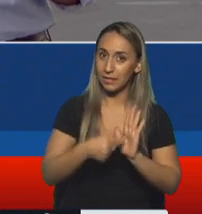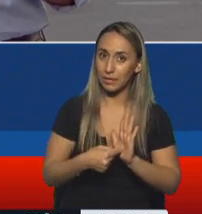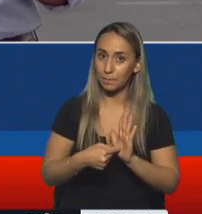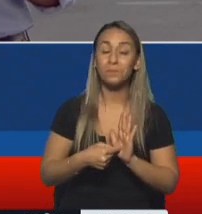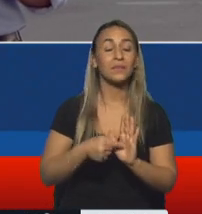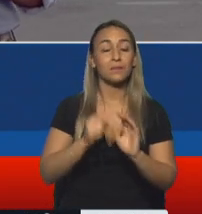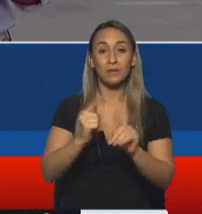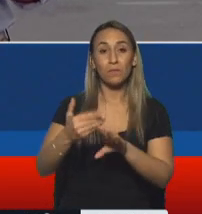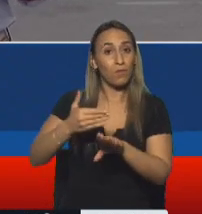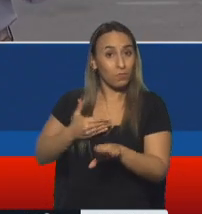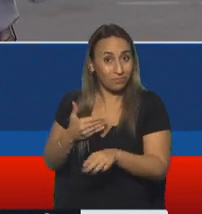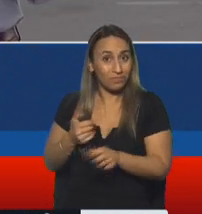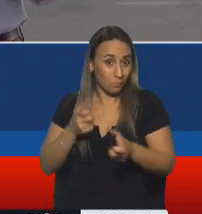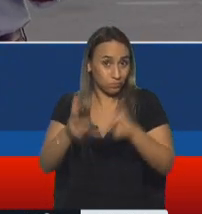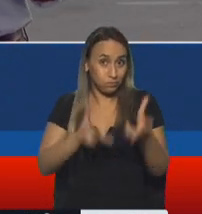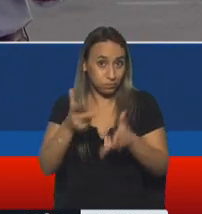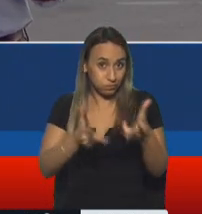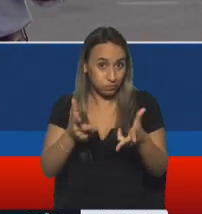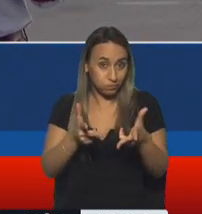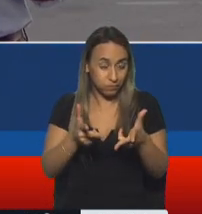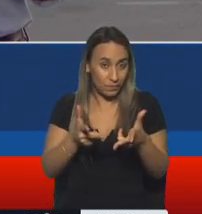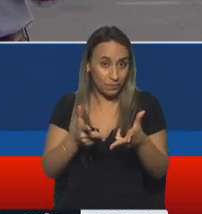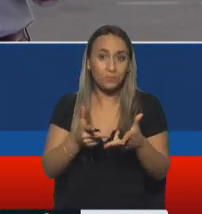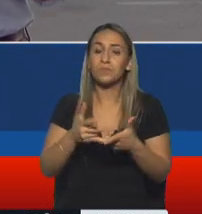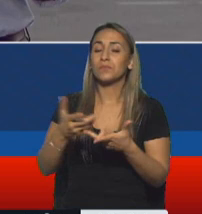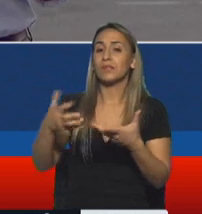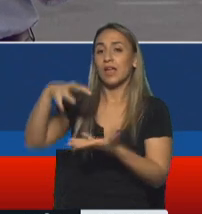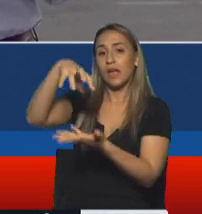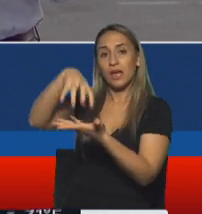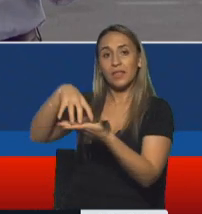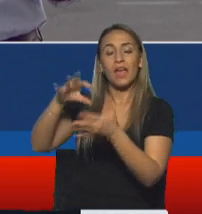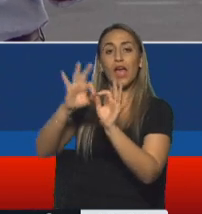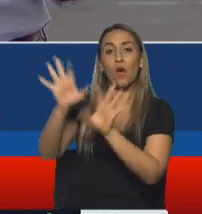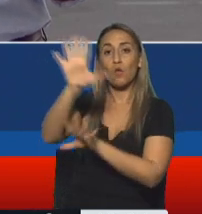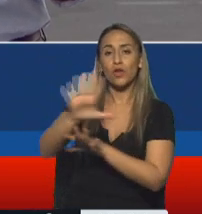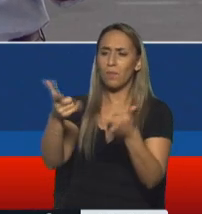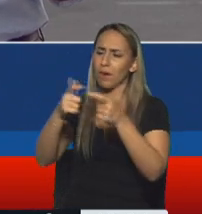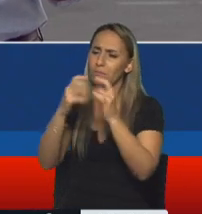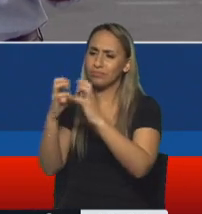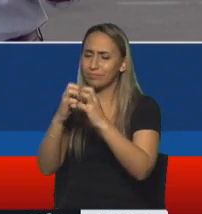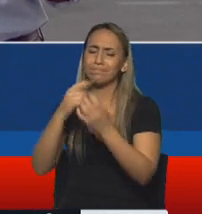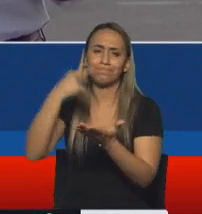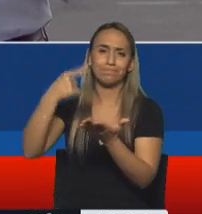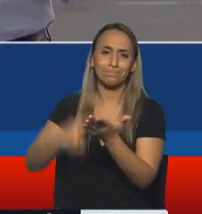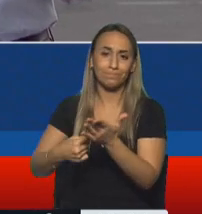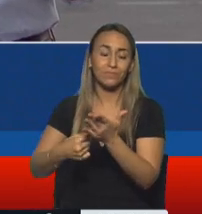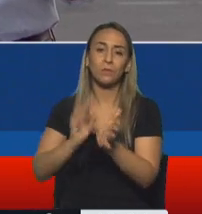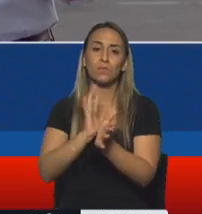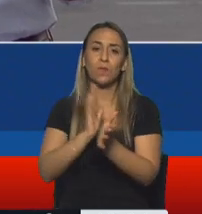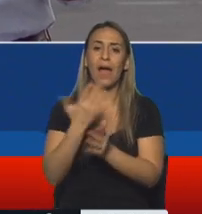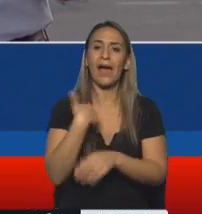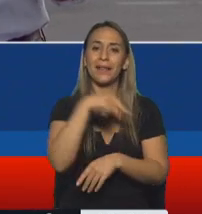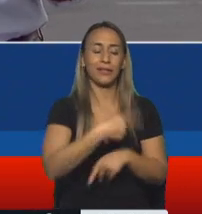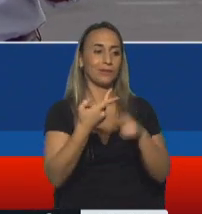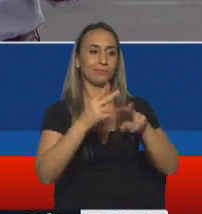decían ustedes al principio, la decisión del Consejo de la Unión Europea de eliminar las restricciones para